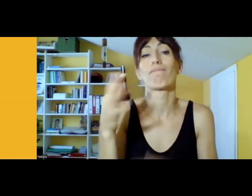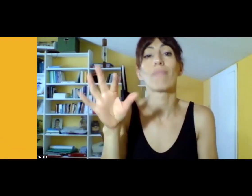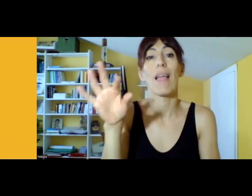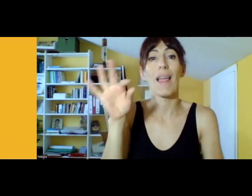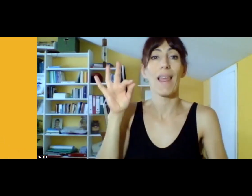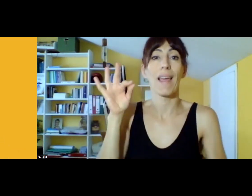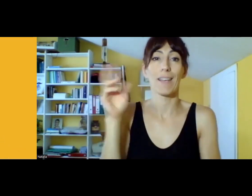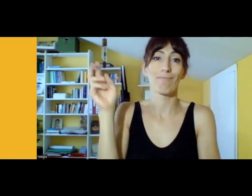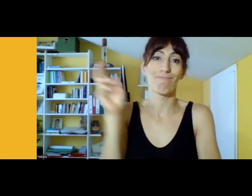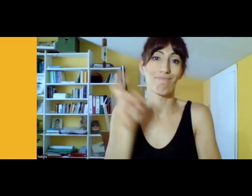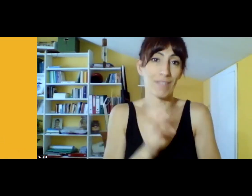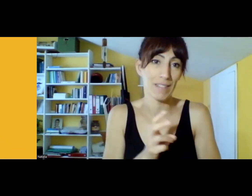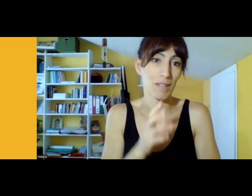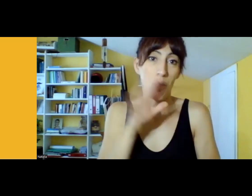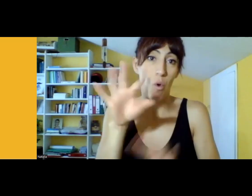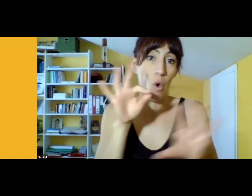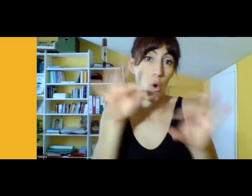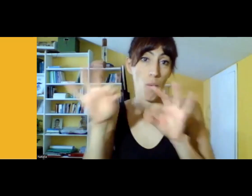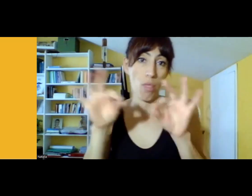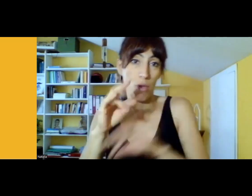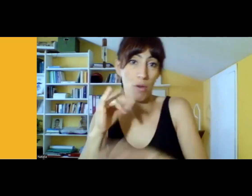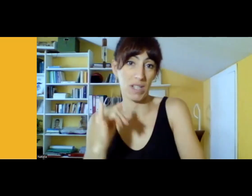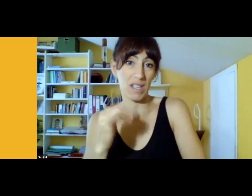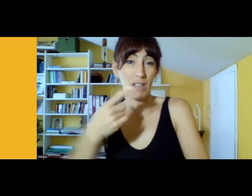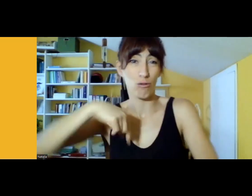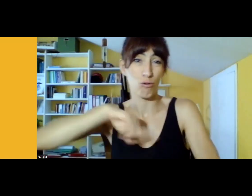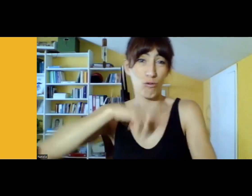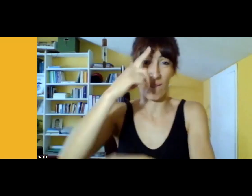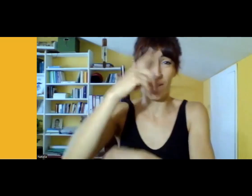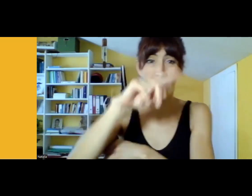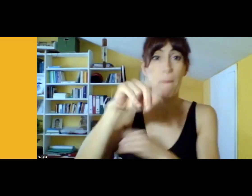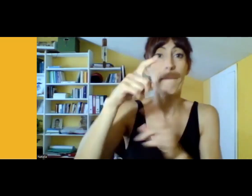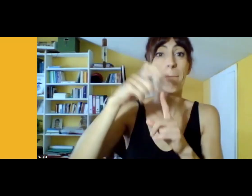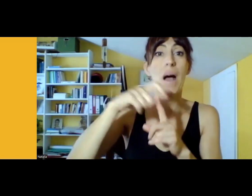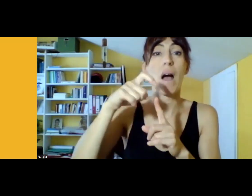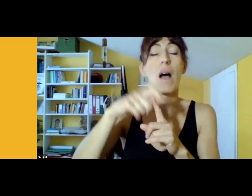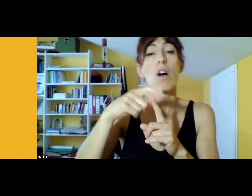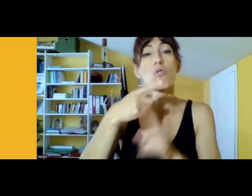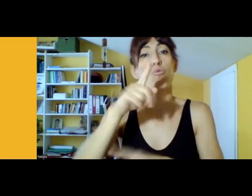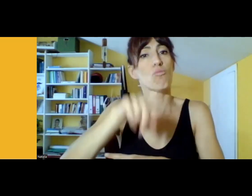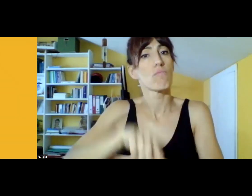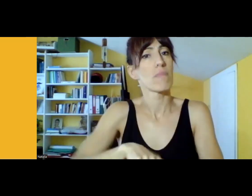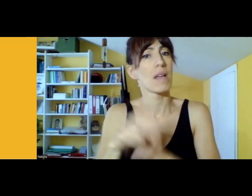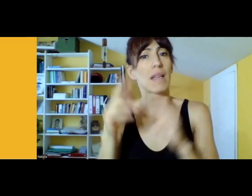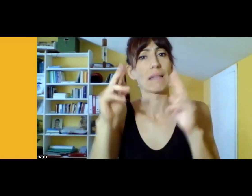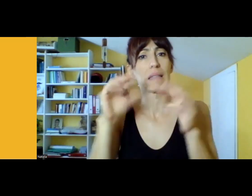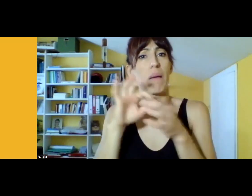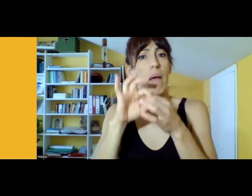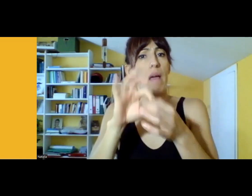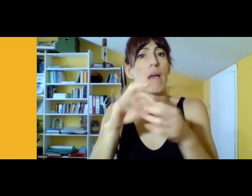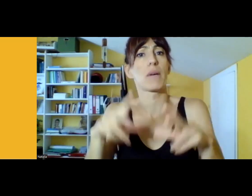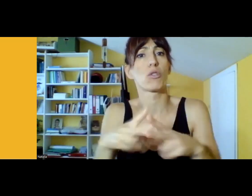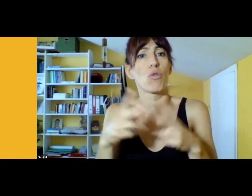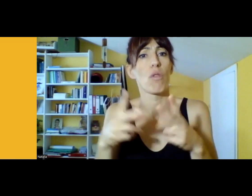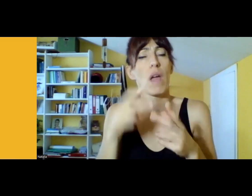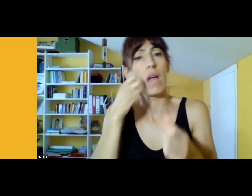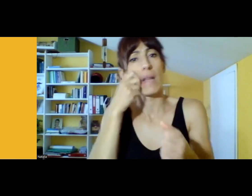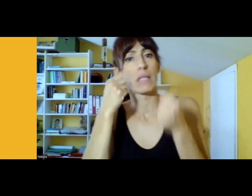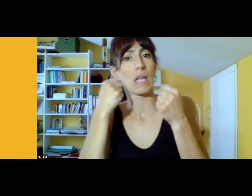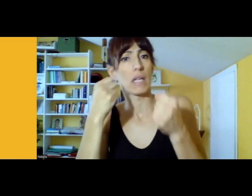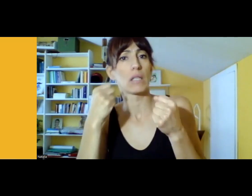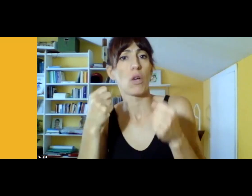dentro de las opciones que había. Mayo sabemos que es un mes en el sector social y sanitario,